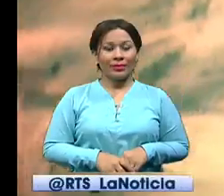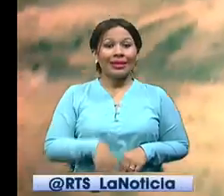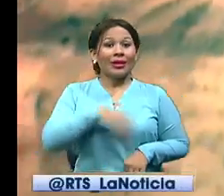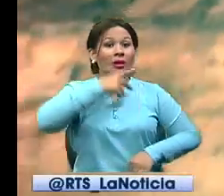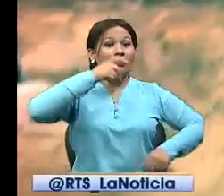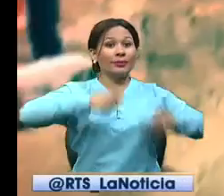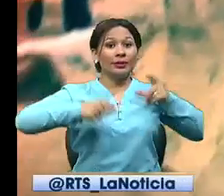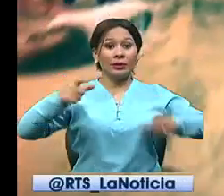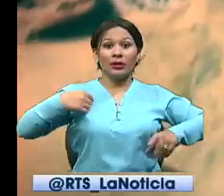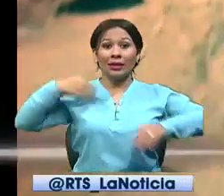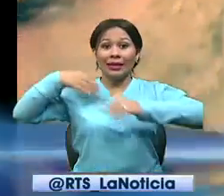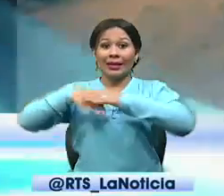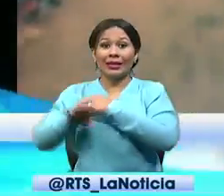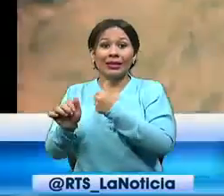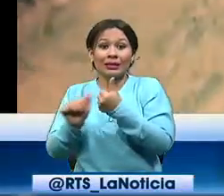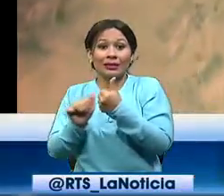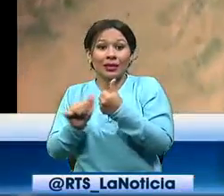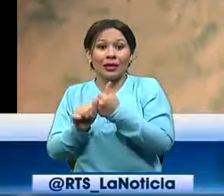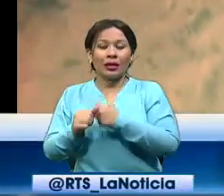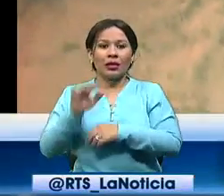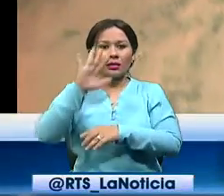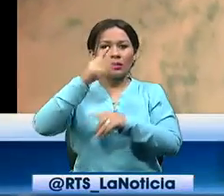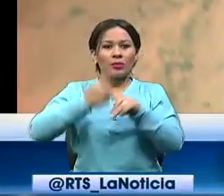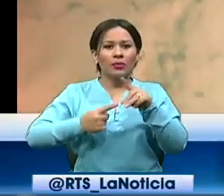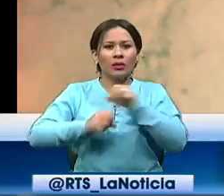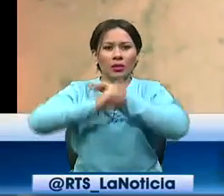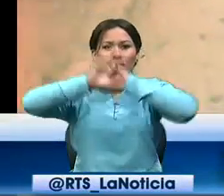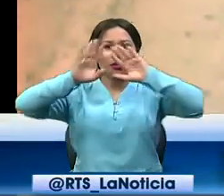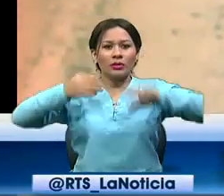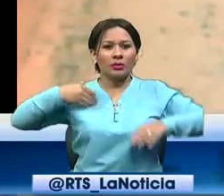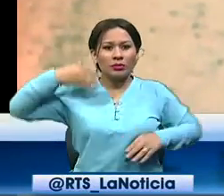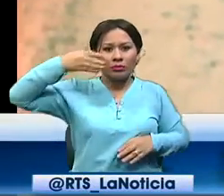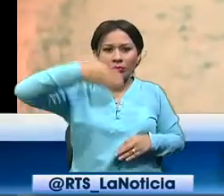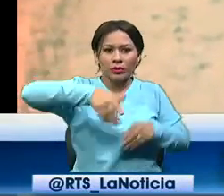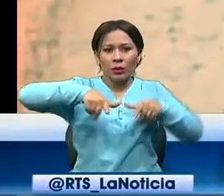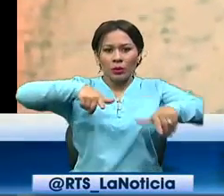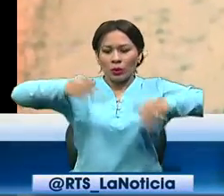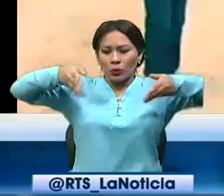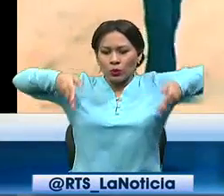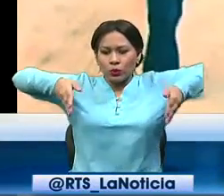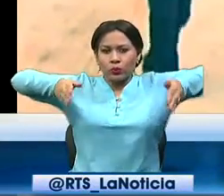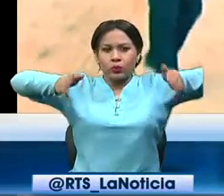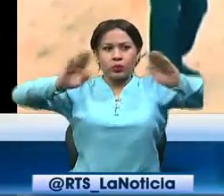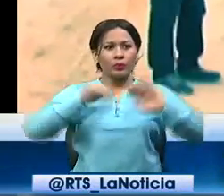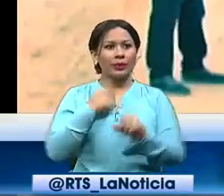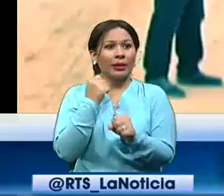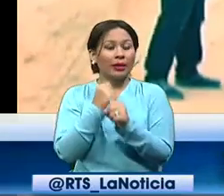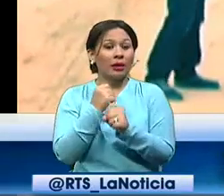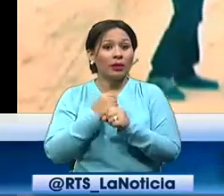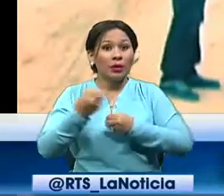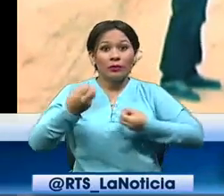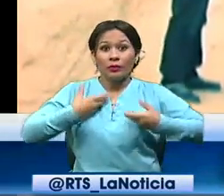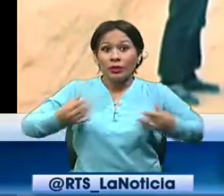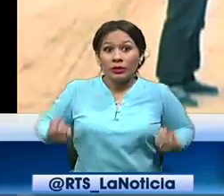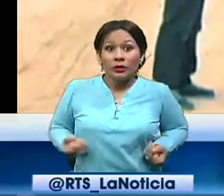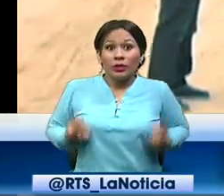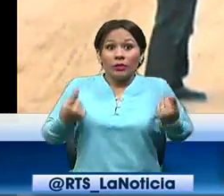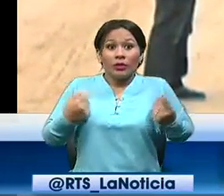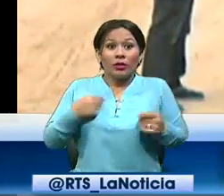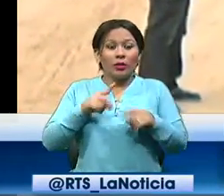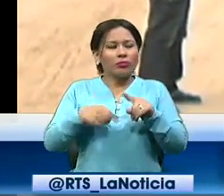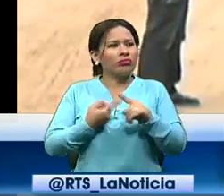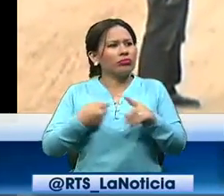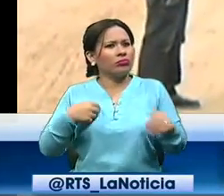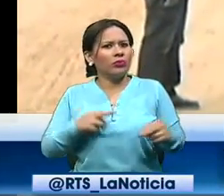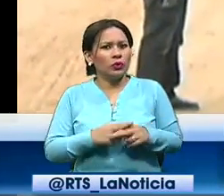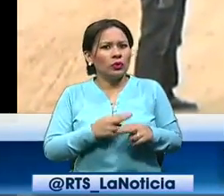Obreros que ingresaban cerca de las 5:30 de la mañana hacia el sector de la cantera donde laboran, se vieron sorprendidos ante el